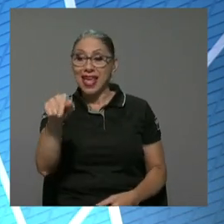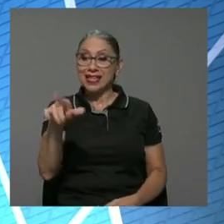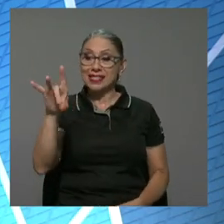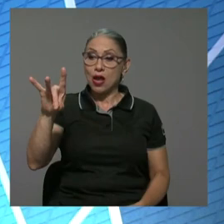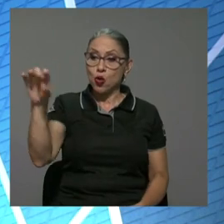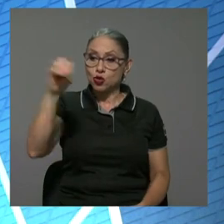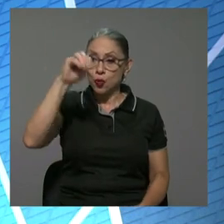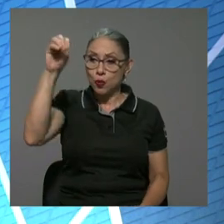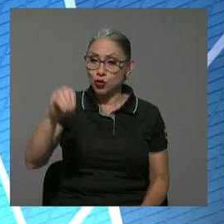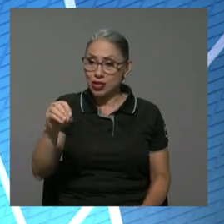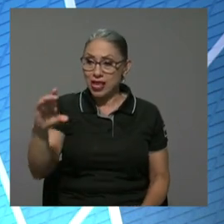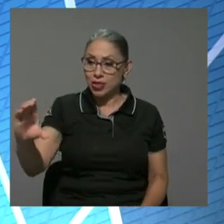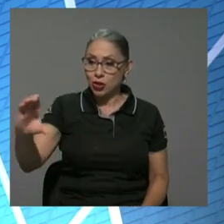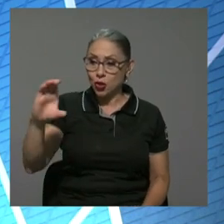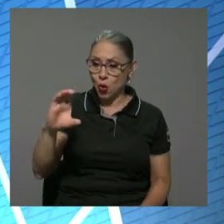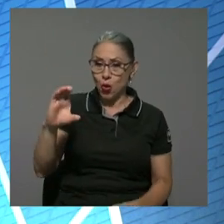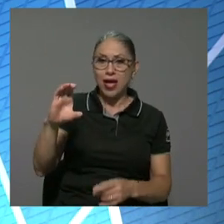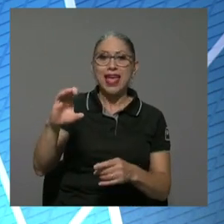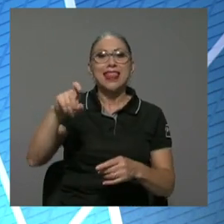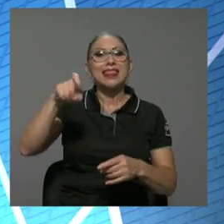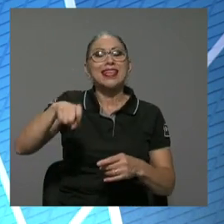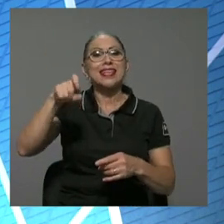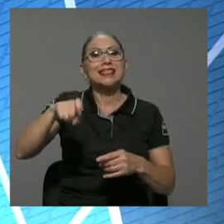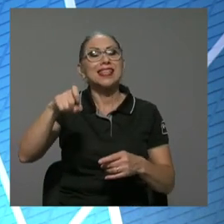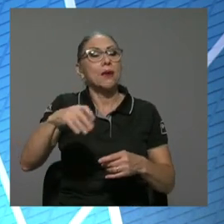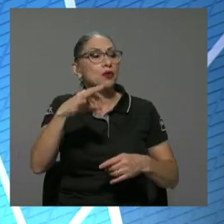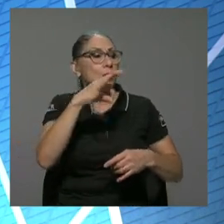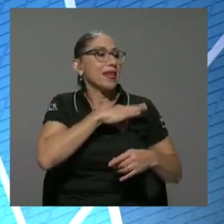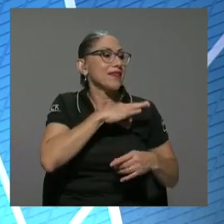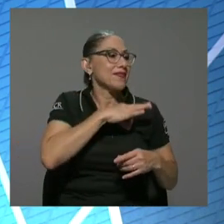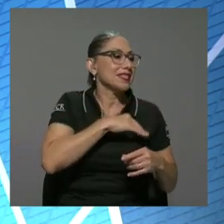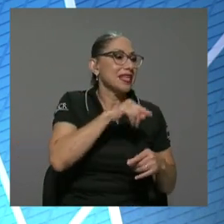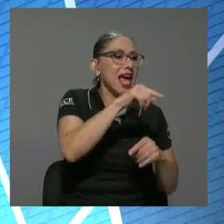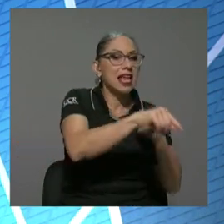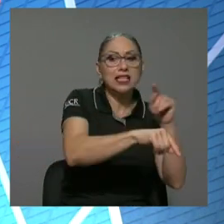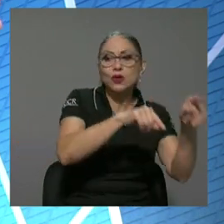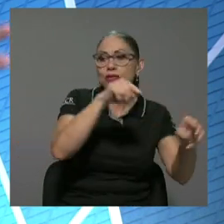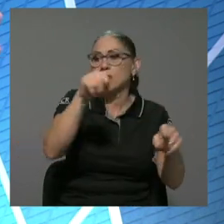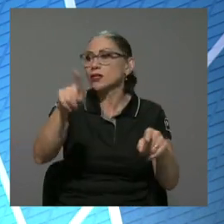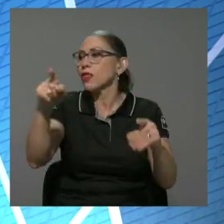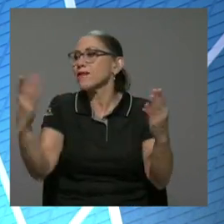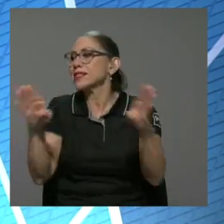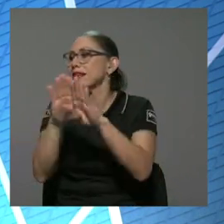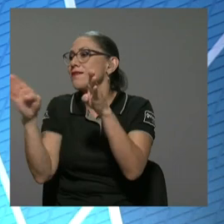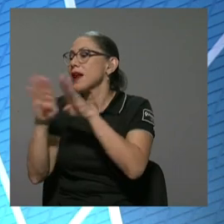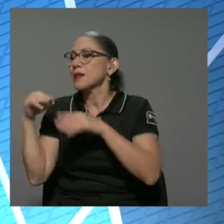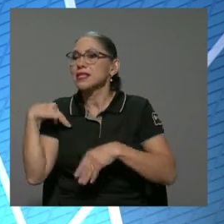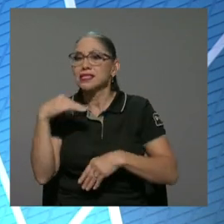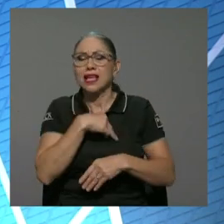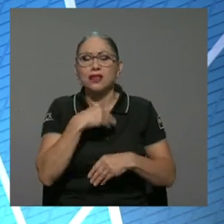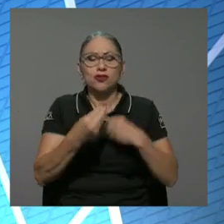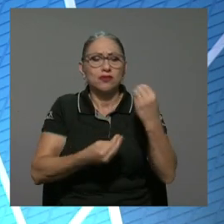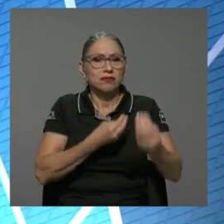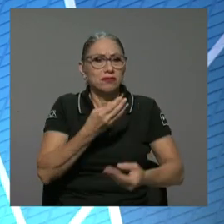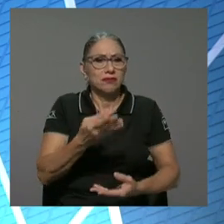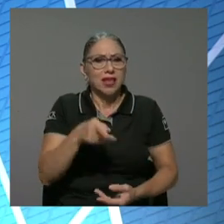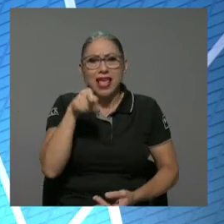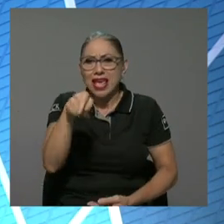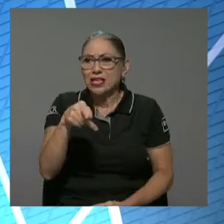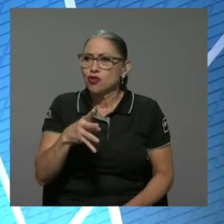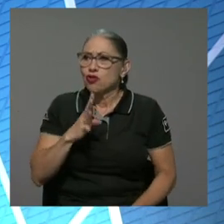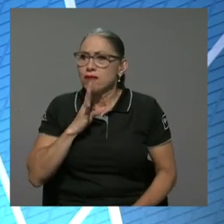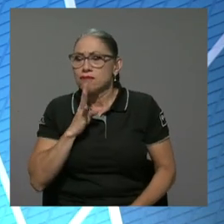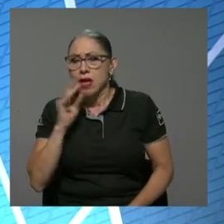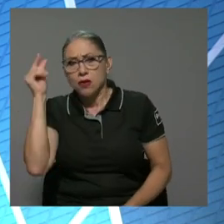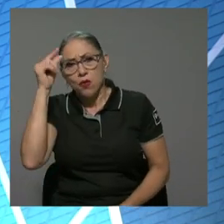beneficiar a alguien sobre alguien, perdemos una cosa también sobre otra, tenemos que cerrar ministerios. O sea, es un discurso que además no parece estar con